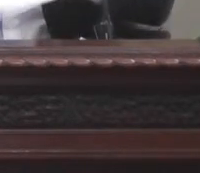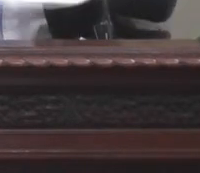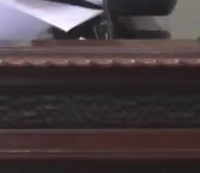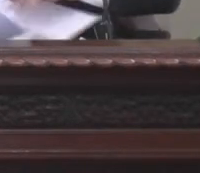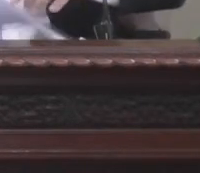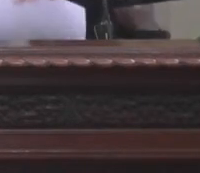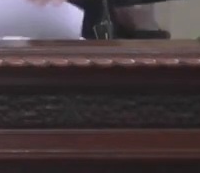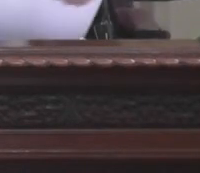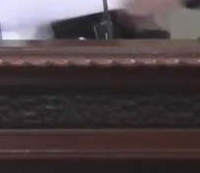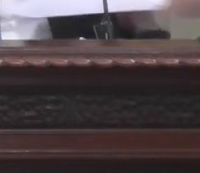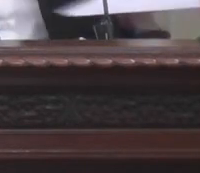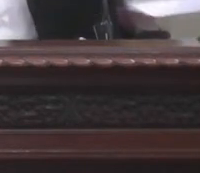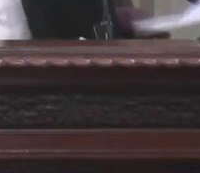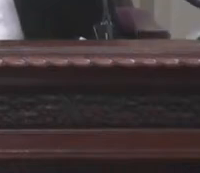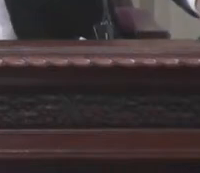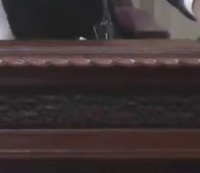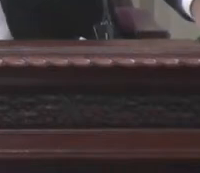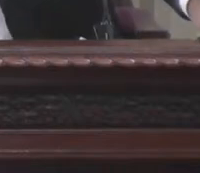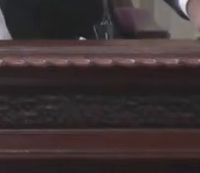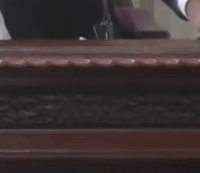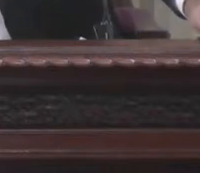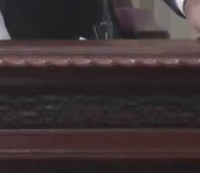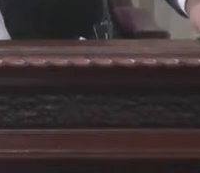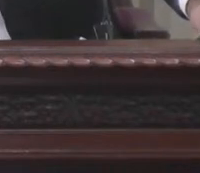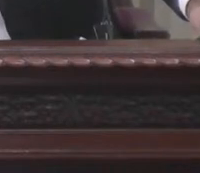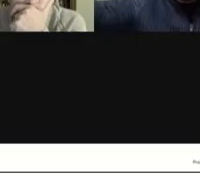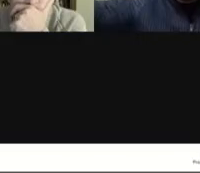Poder Ejecutivo.